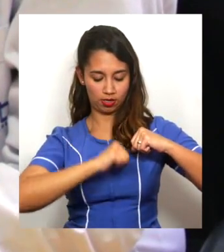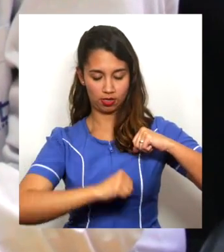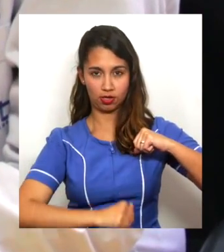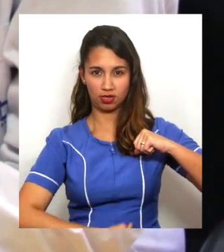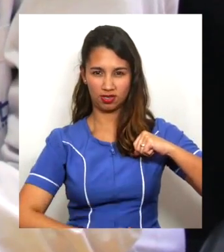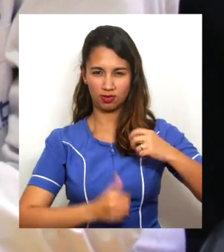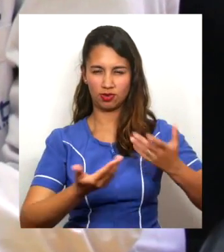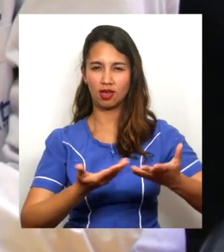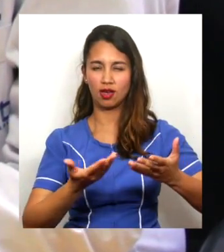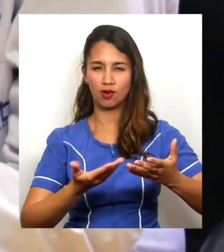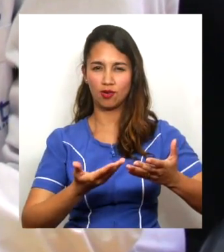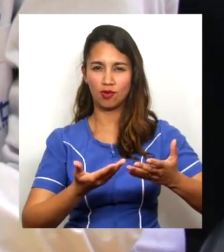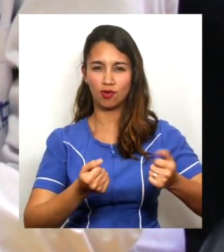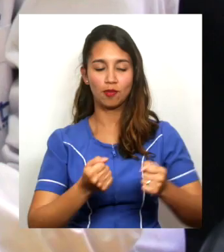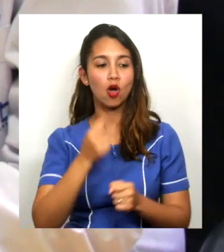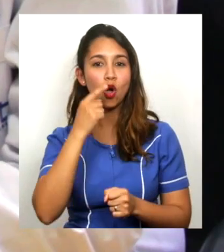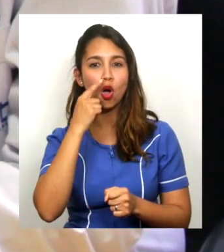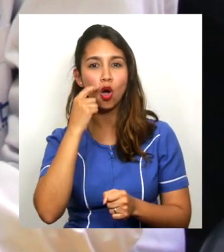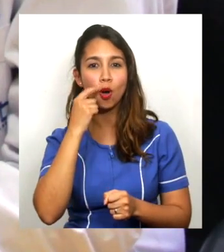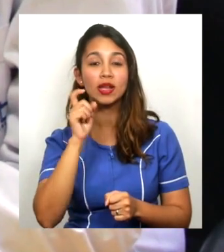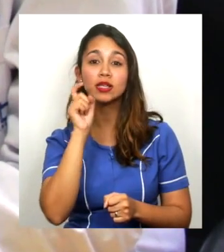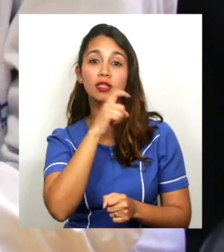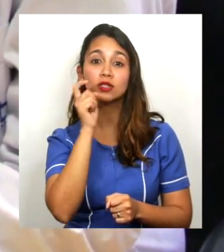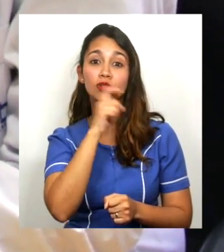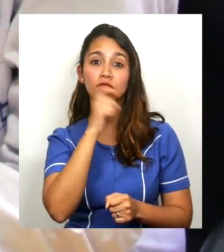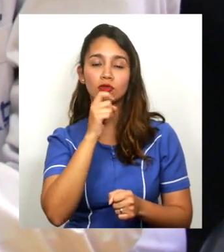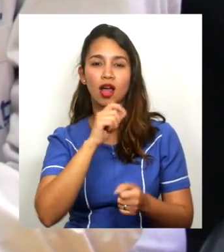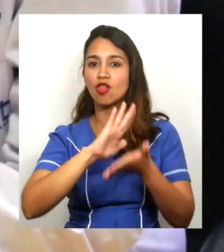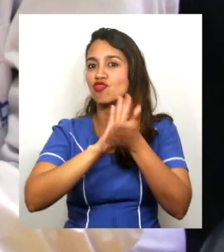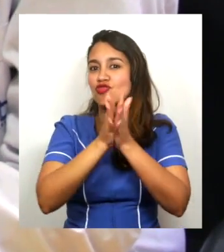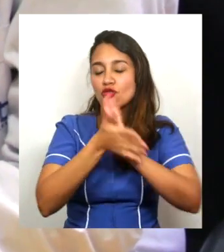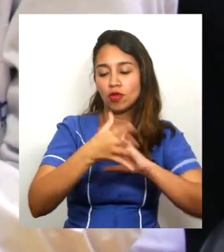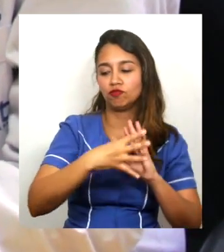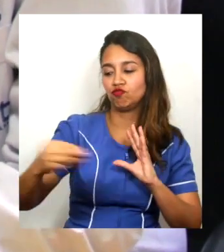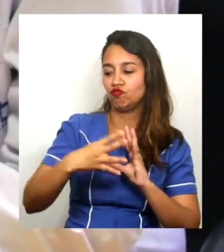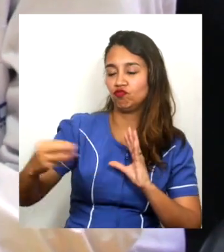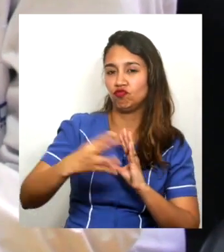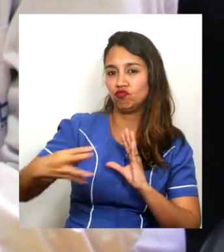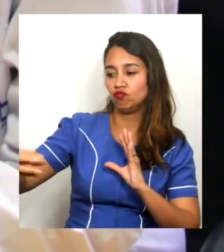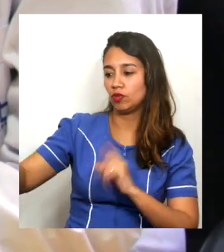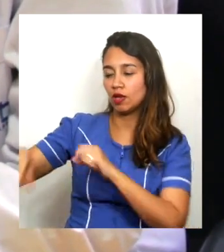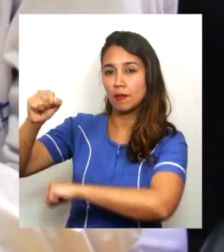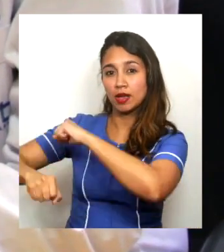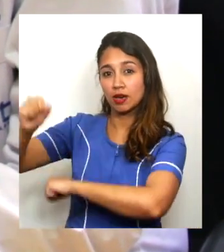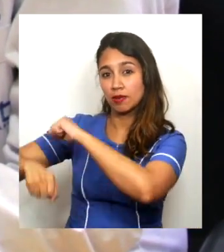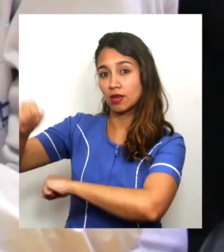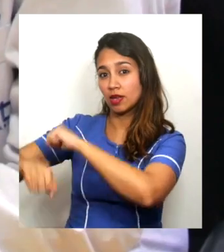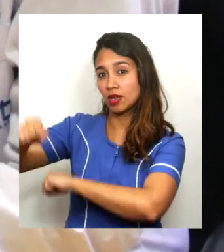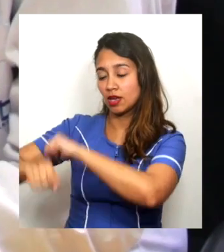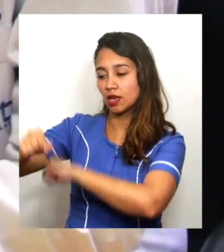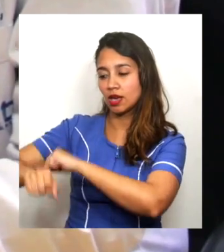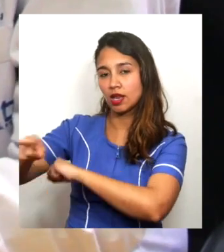sometemos a una cirugía en la cual el paciente queda suspendido, toda su sangre pasa a lo que es la circulación extracorpórea, que es una máquina corazón-pulmón